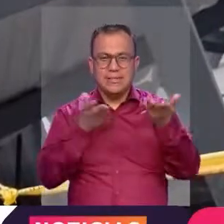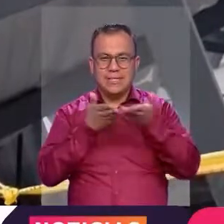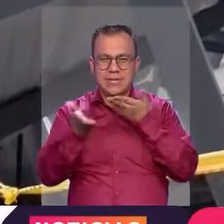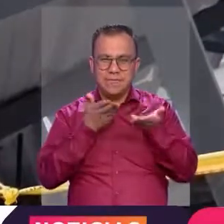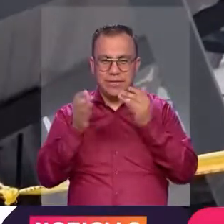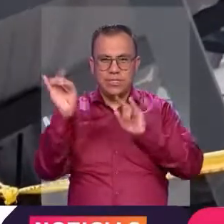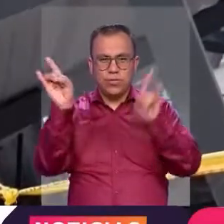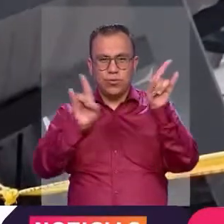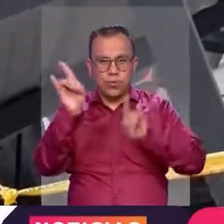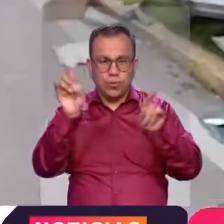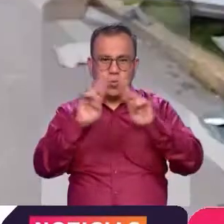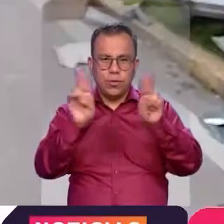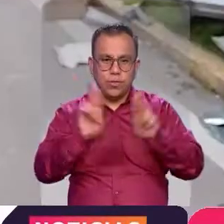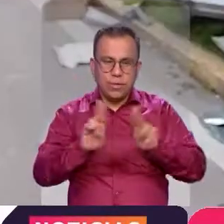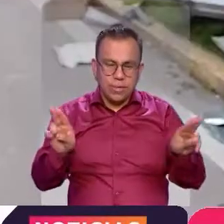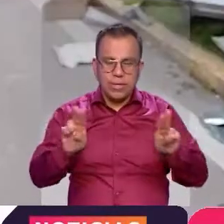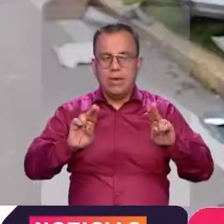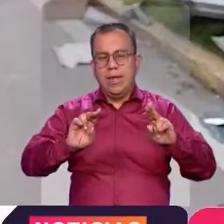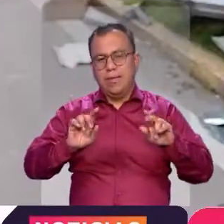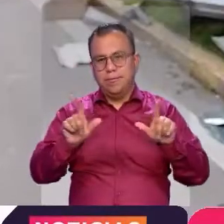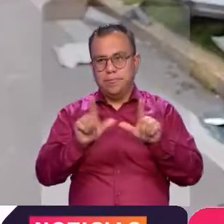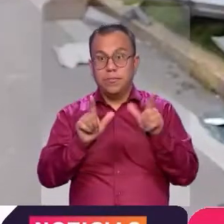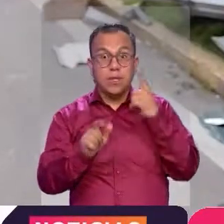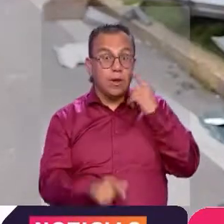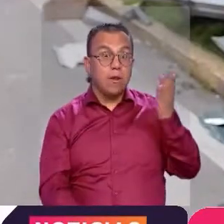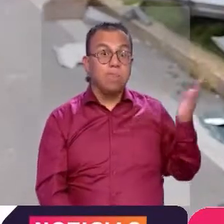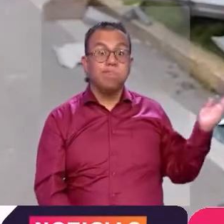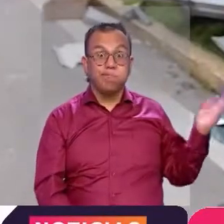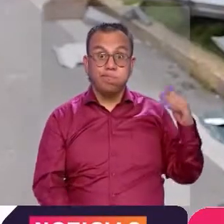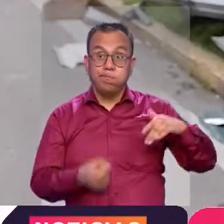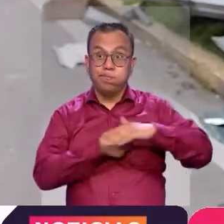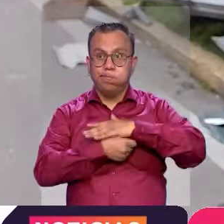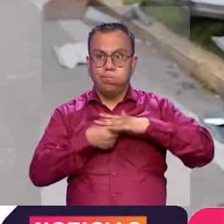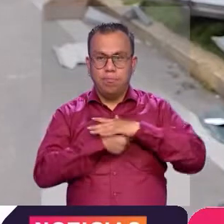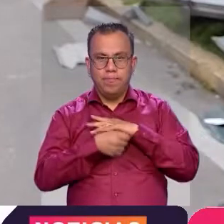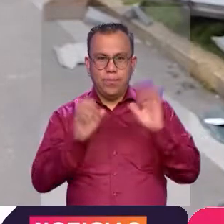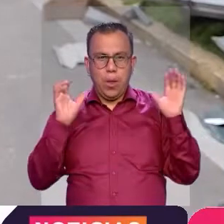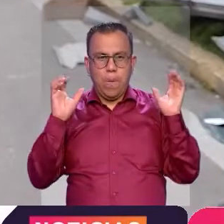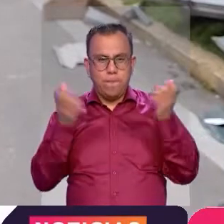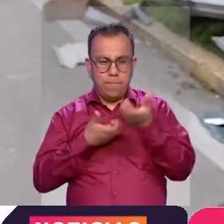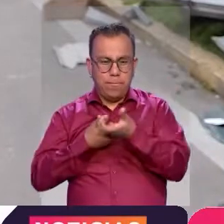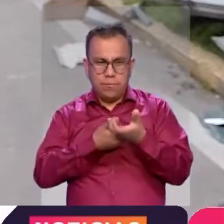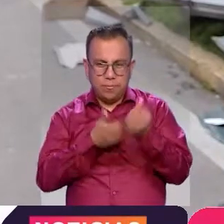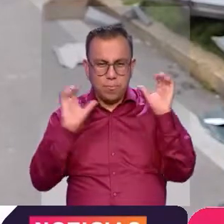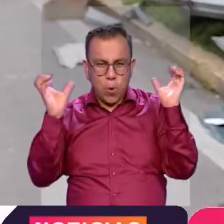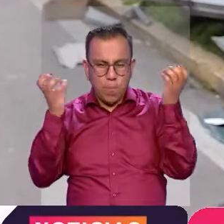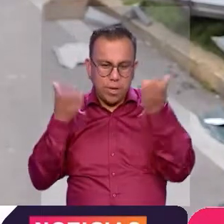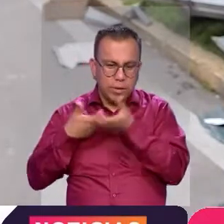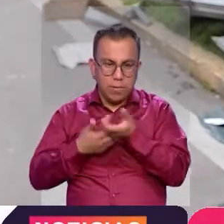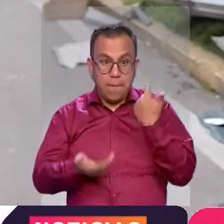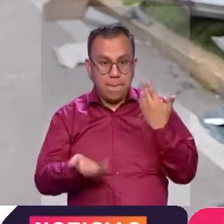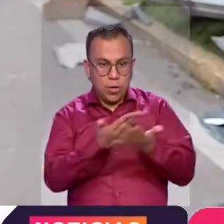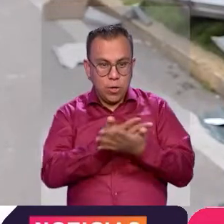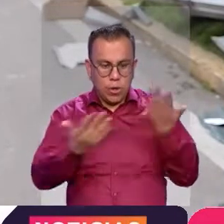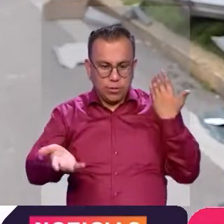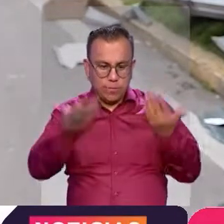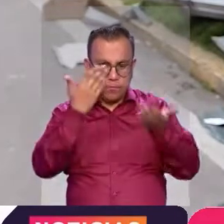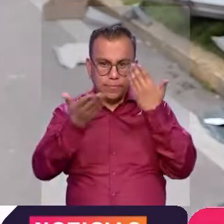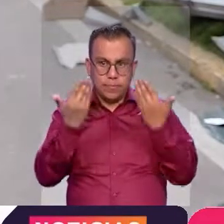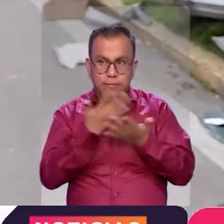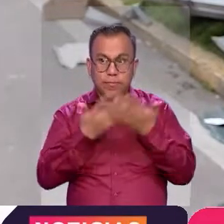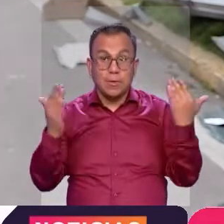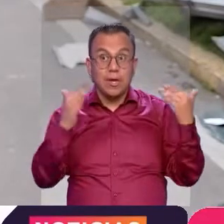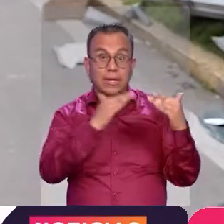la restitución de servicios de internet. Así se ve la situación luego de que los bomberos intervinieran y retiraran los materiales de los techos de